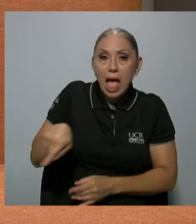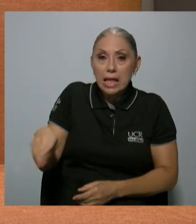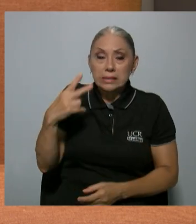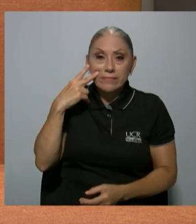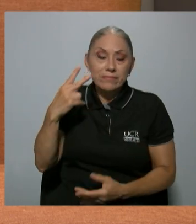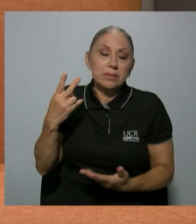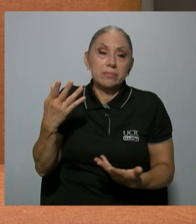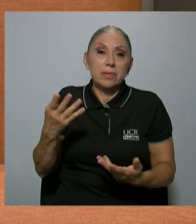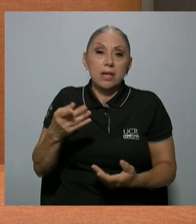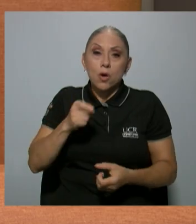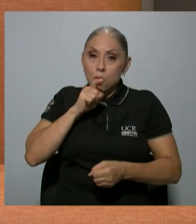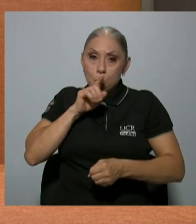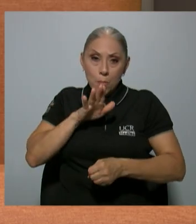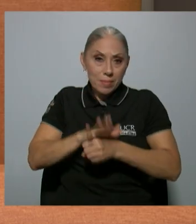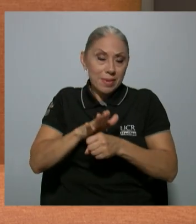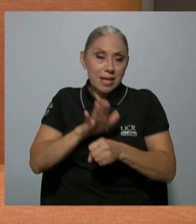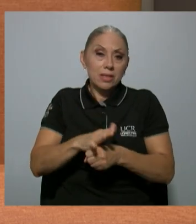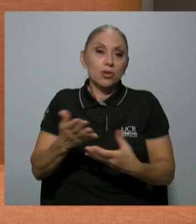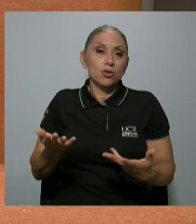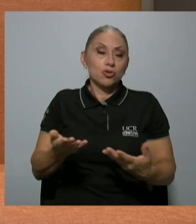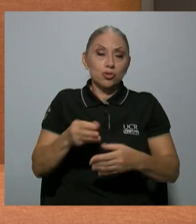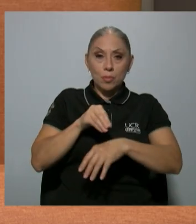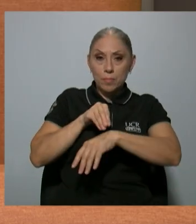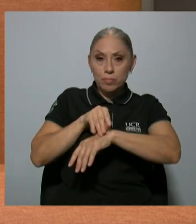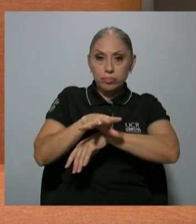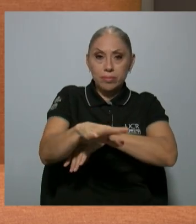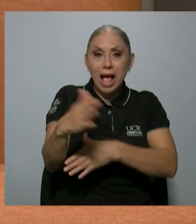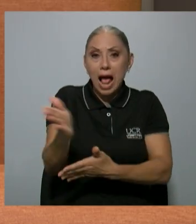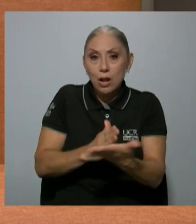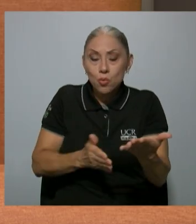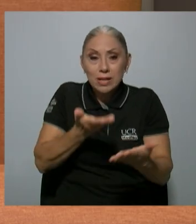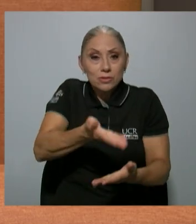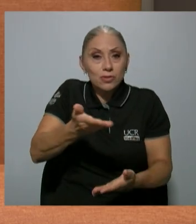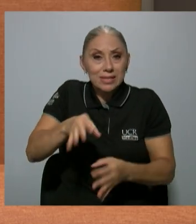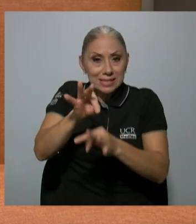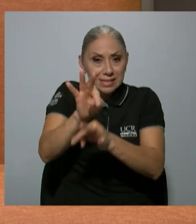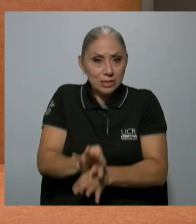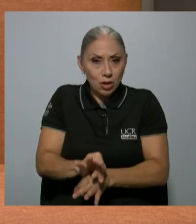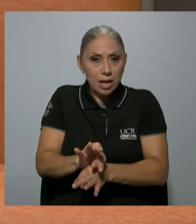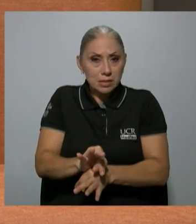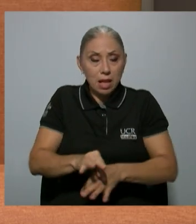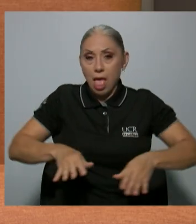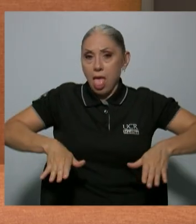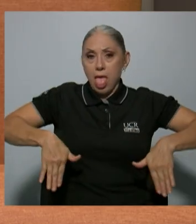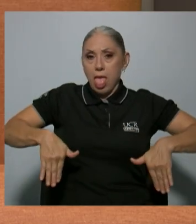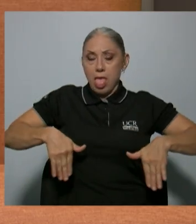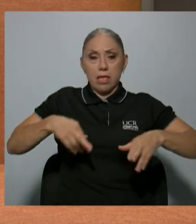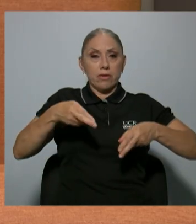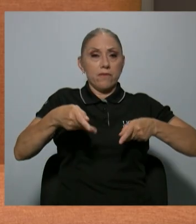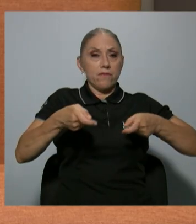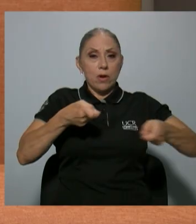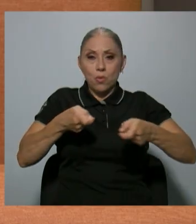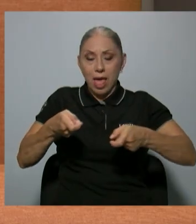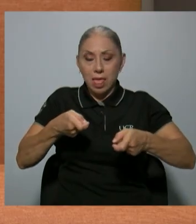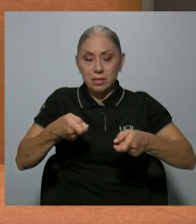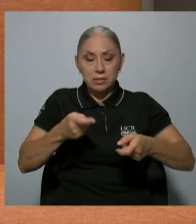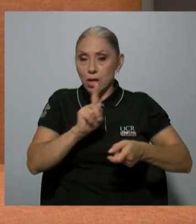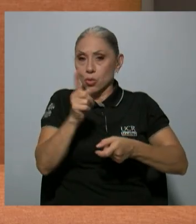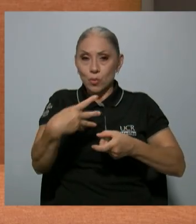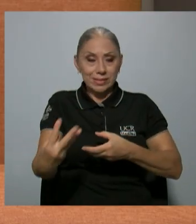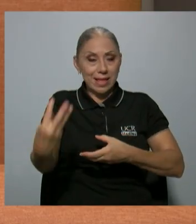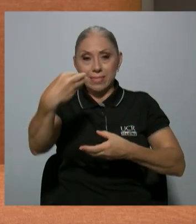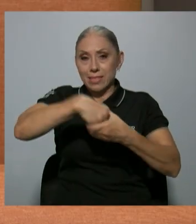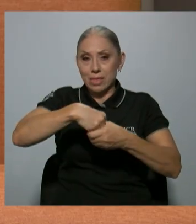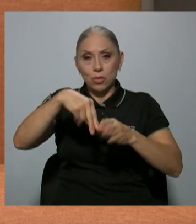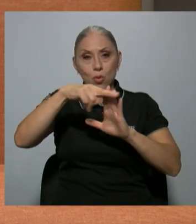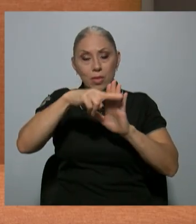ven tal vez permeados por ciertas prácticas tradicionales que no necesariamente están reguladas o están identificadas dentro de la ley.